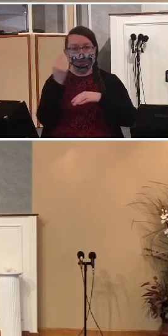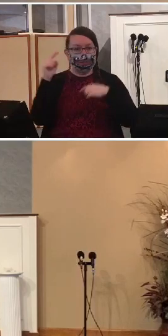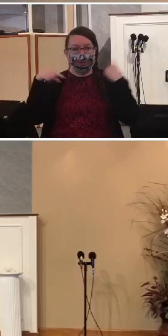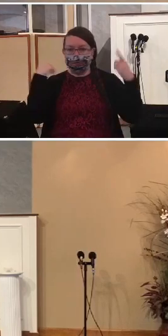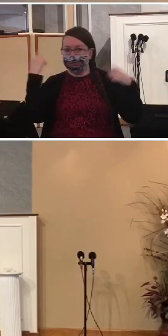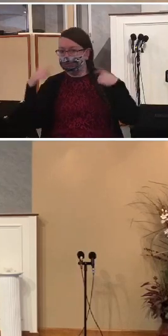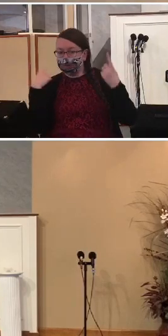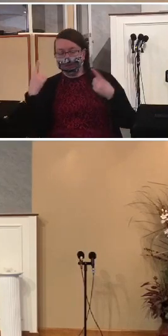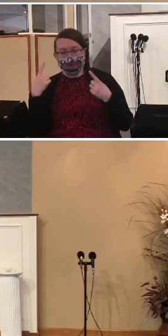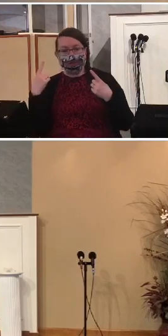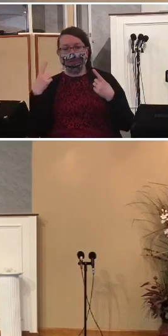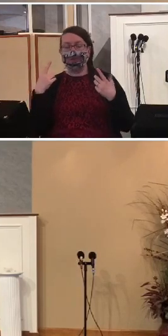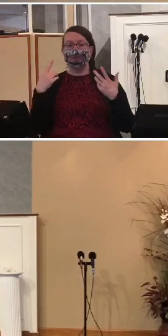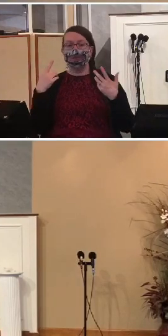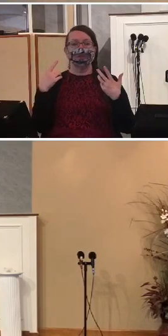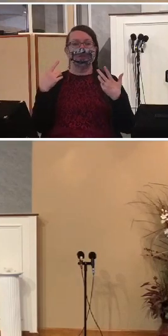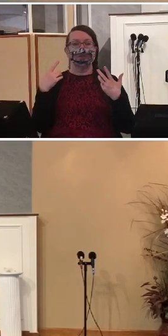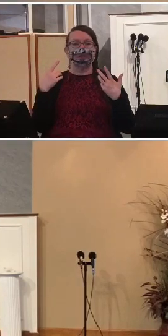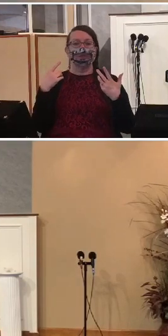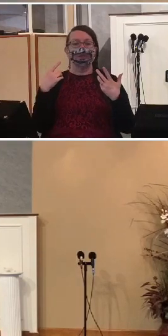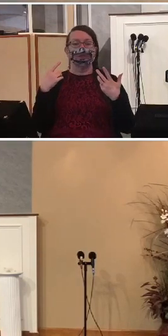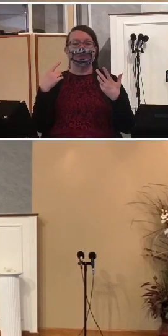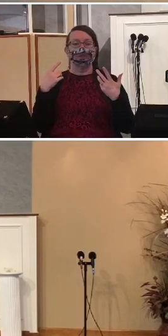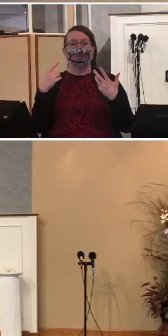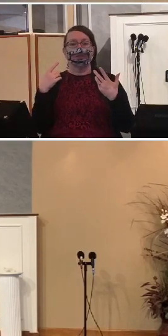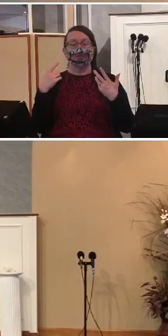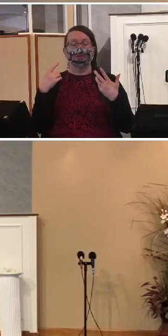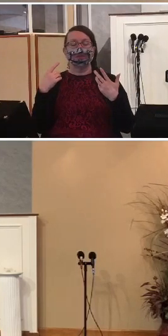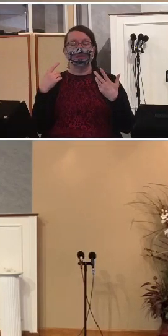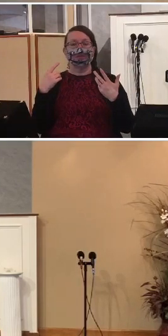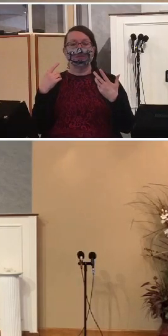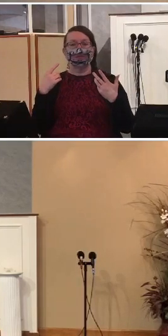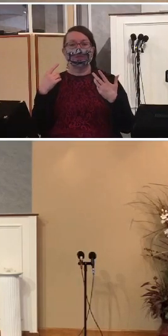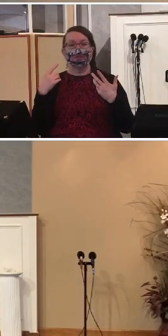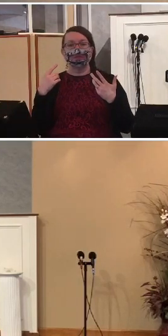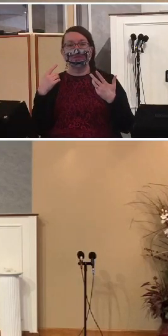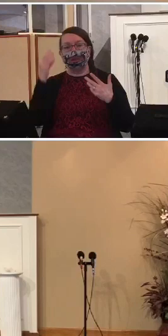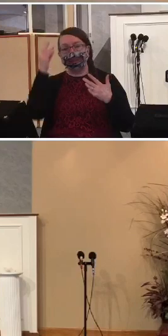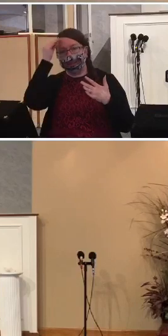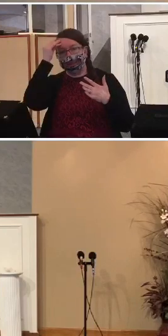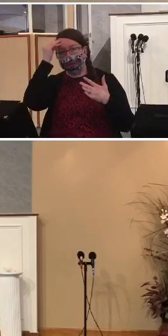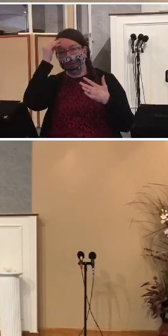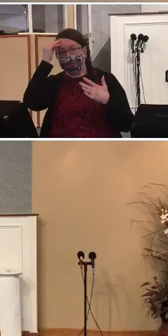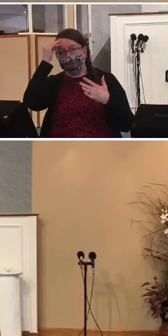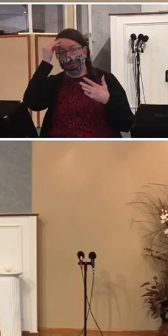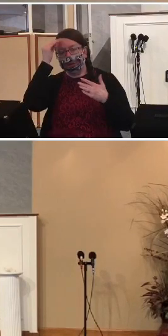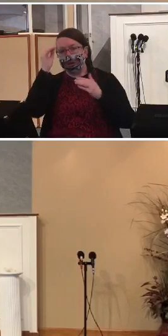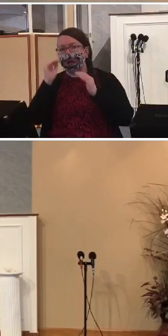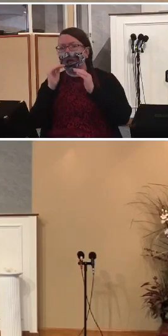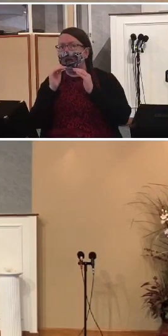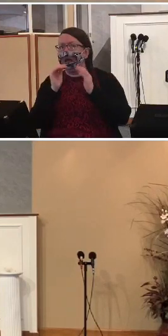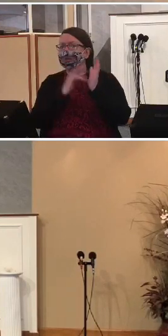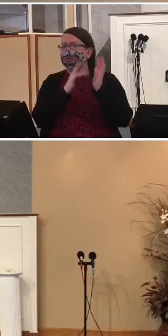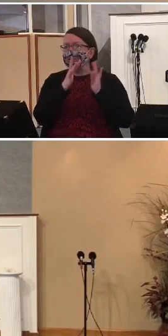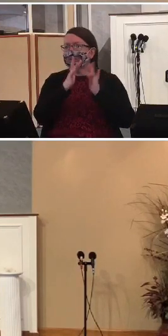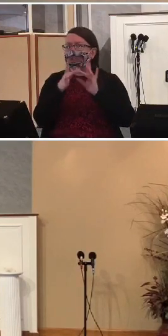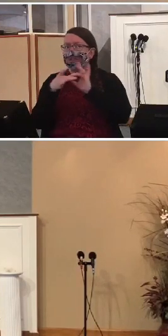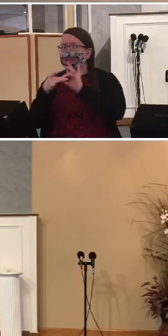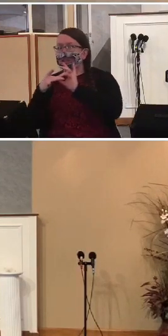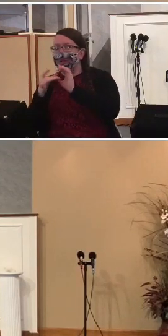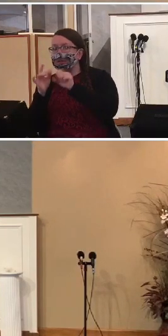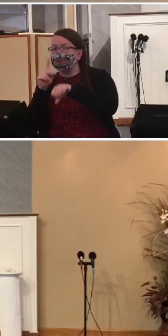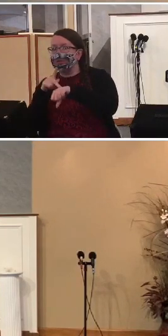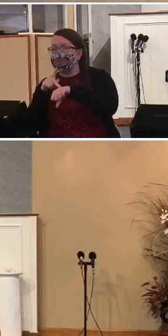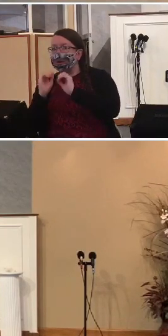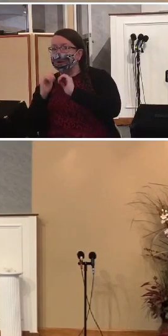le pidió a Pedro que hiciera algo que él no sabía qué hacer. Piensa cómo Jesús conectó con Pedro. Él no conectó